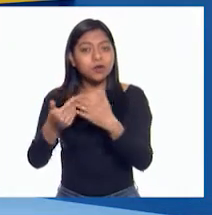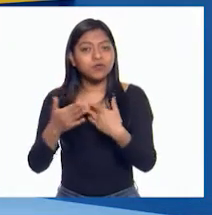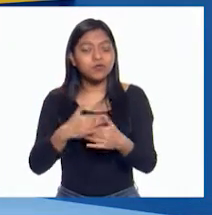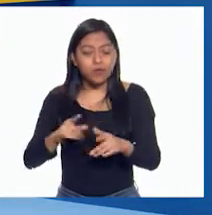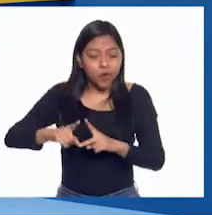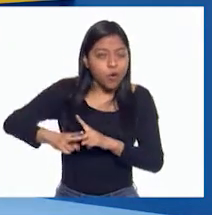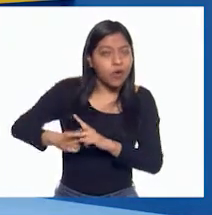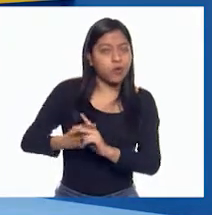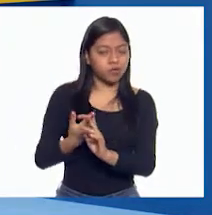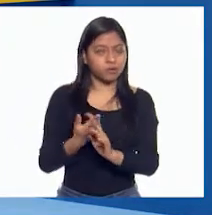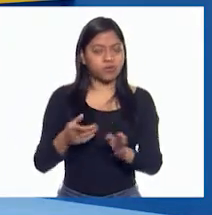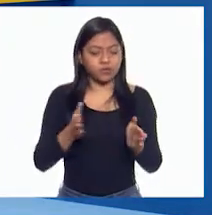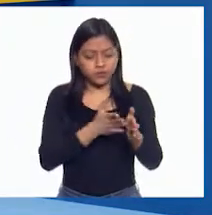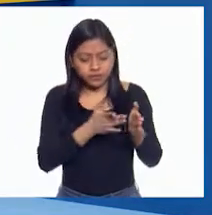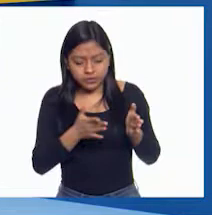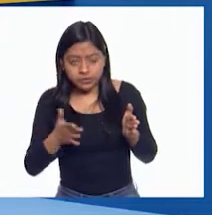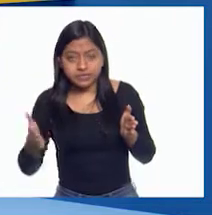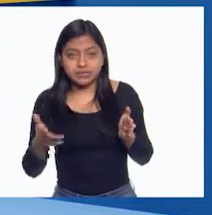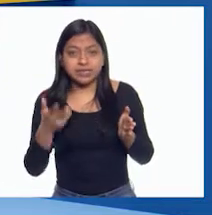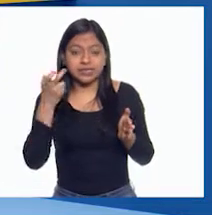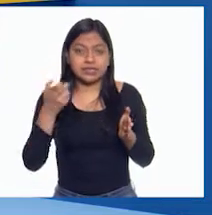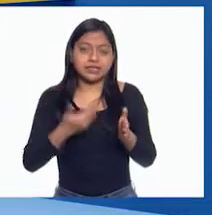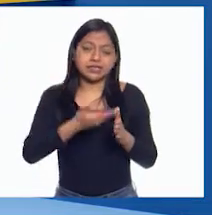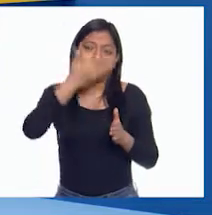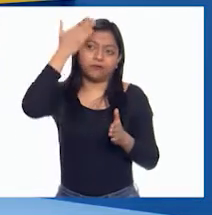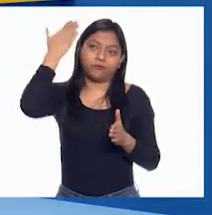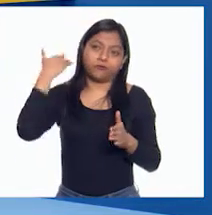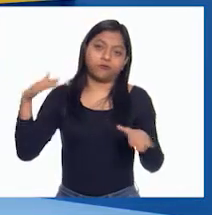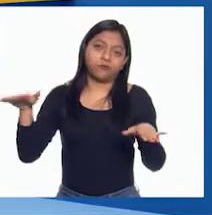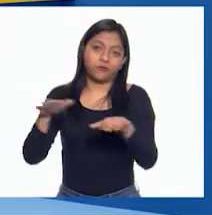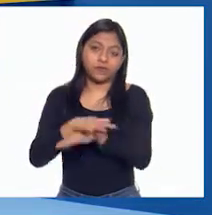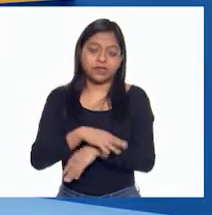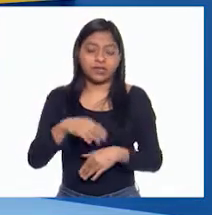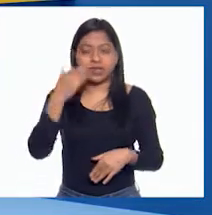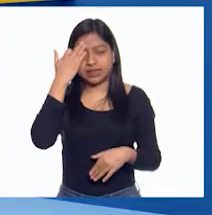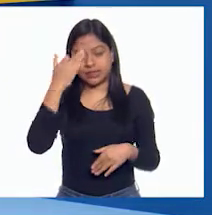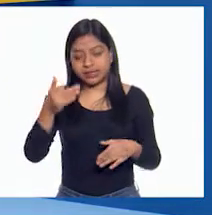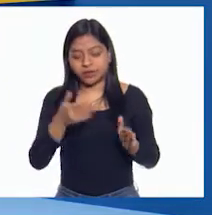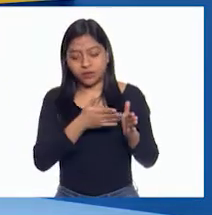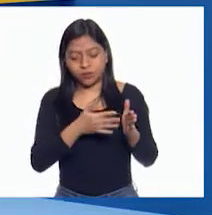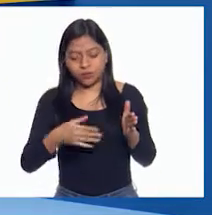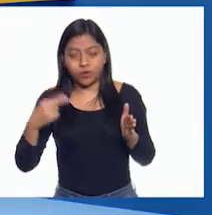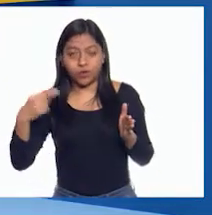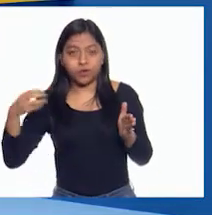de la Edad Moderna. Cambios que ocurrieron durante la época del Renacimiento